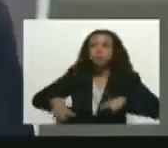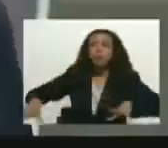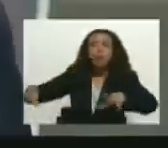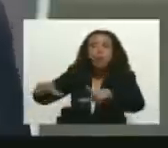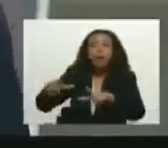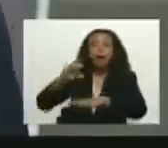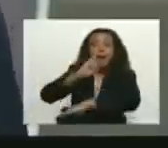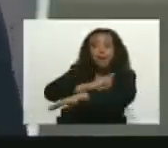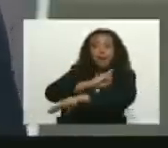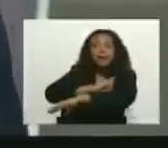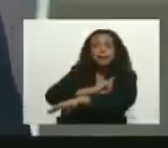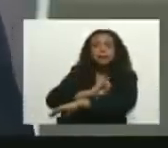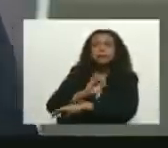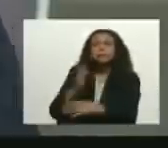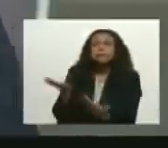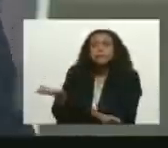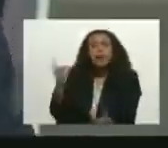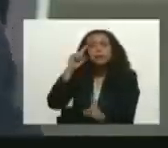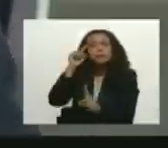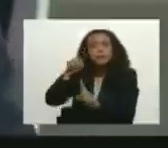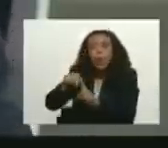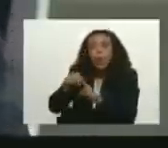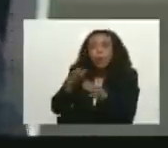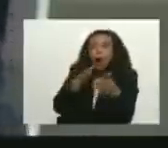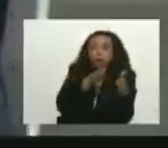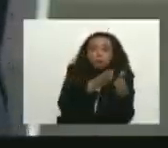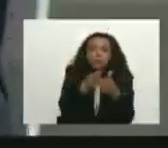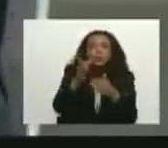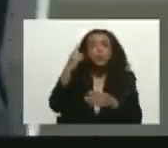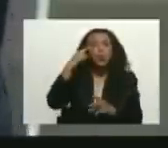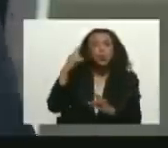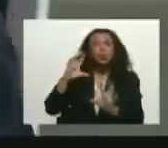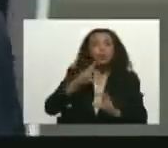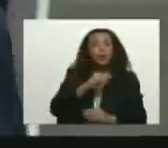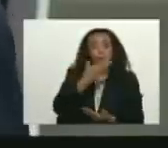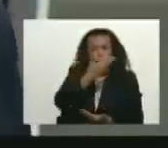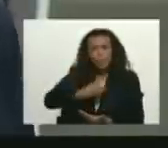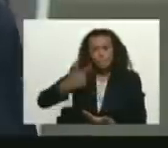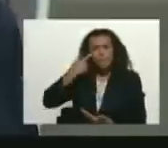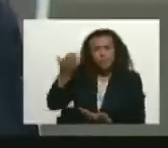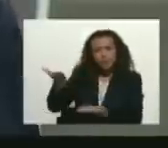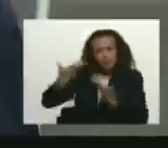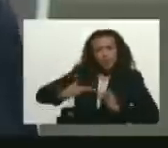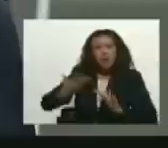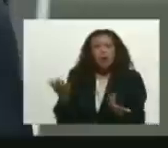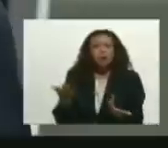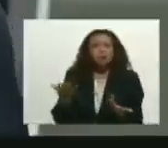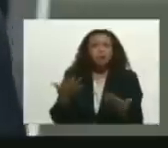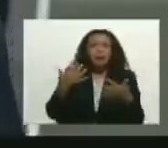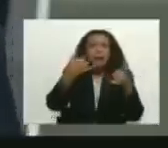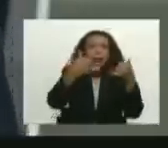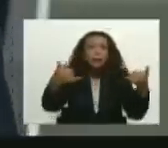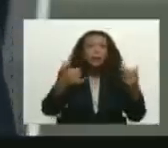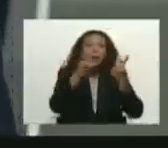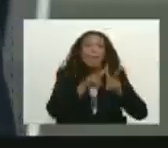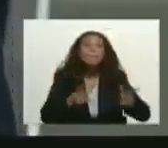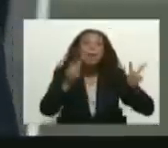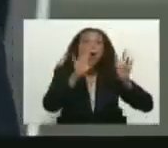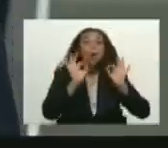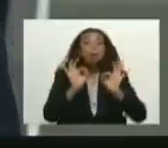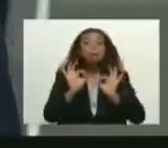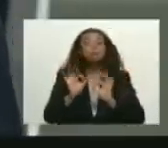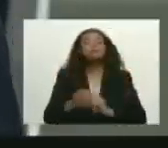espacios va en la misma línea de lo que usted inicialmente mencionaba, la línea de los valores.